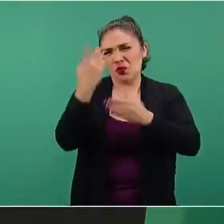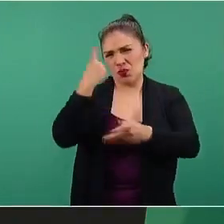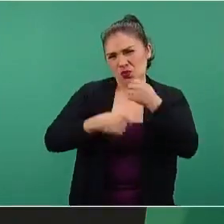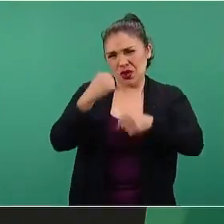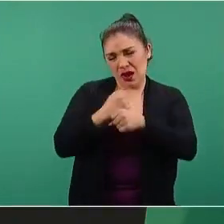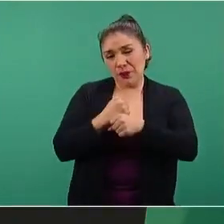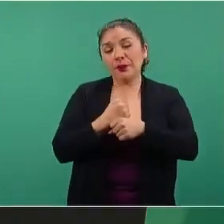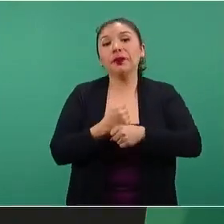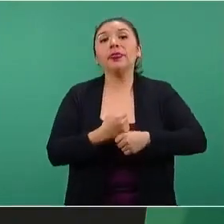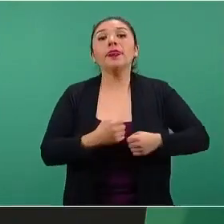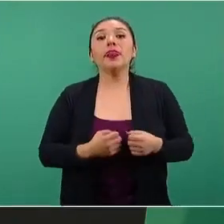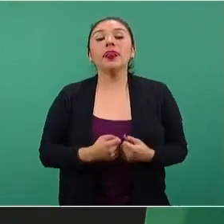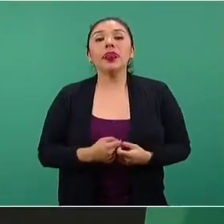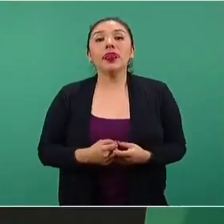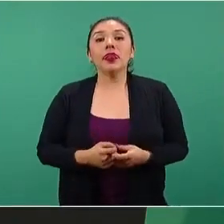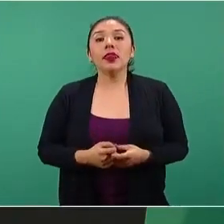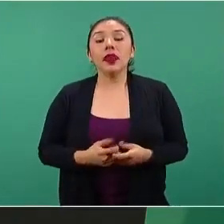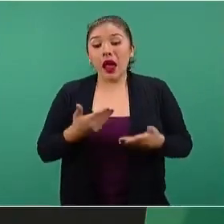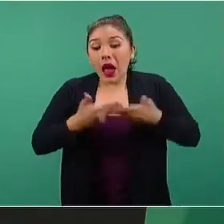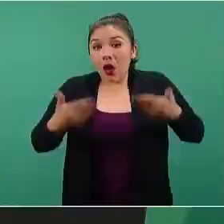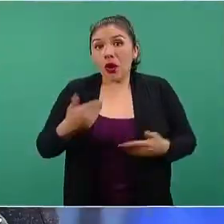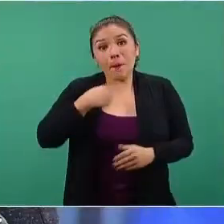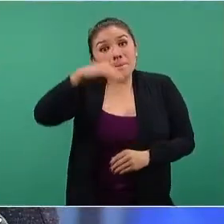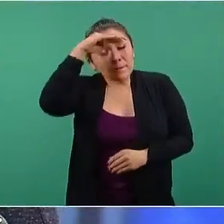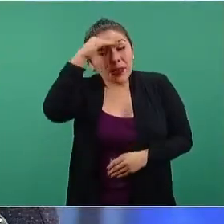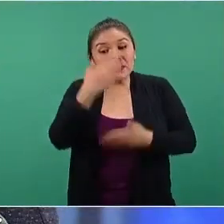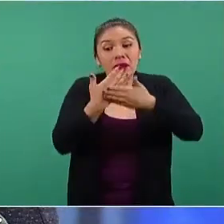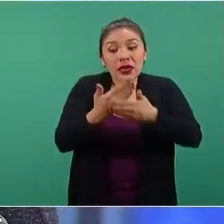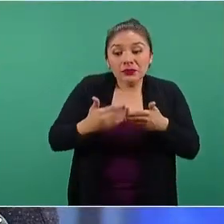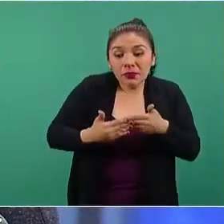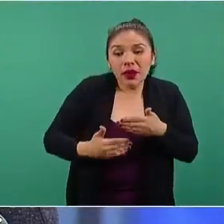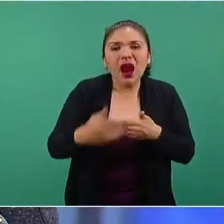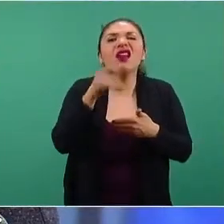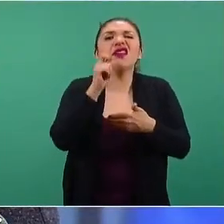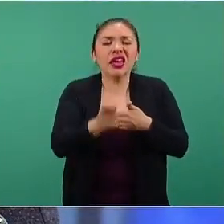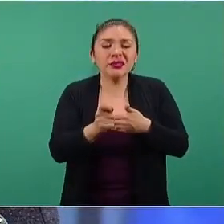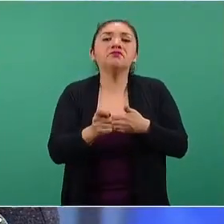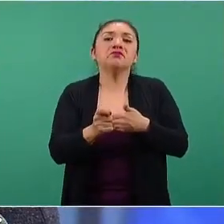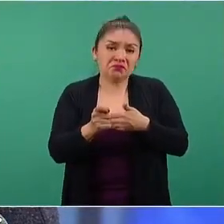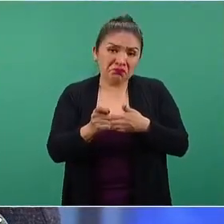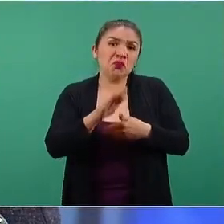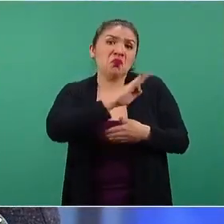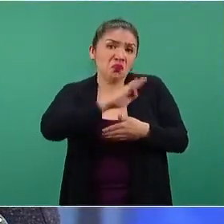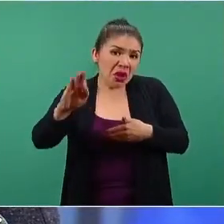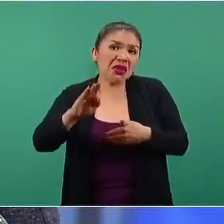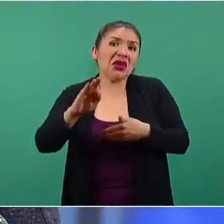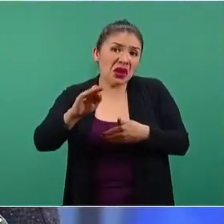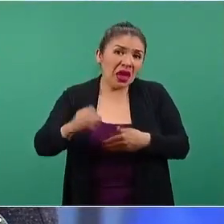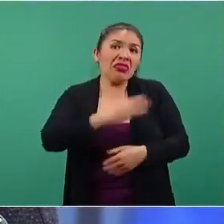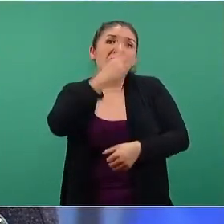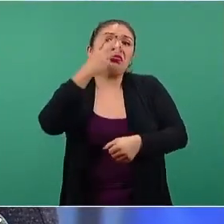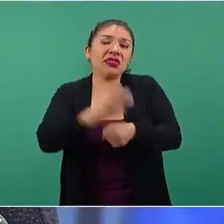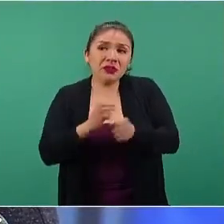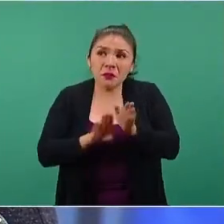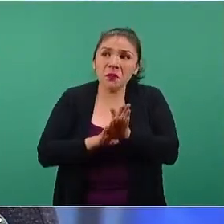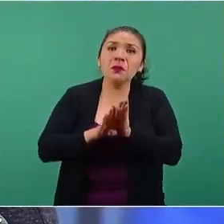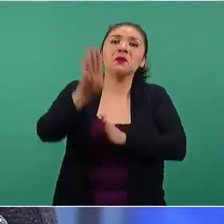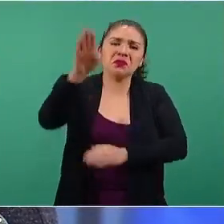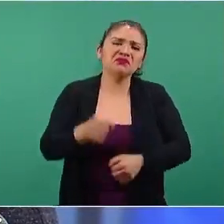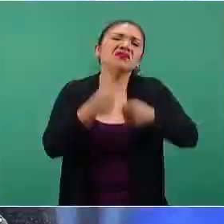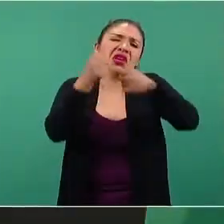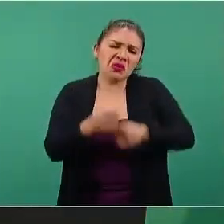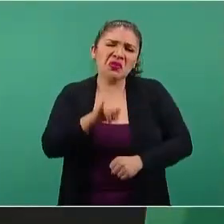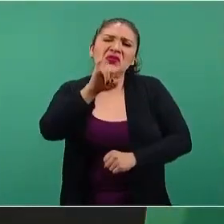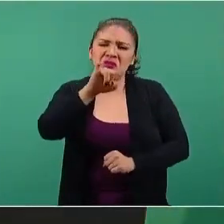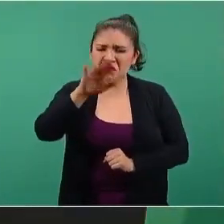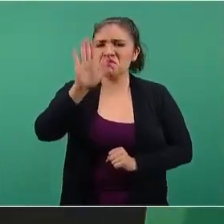pasado. ¿Qué esperamos? ¿Que haya una nueva ola? Pues lo más seguro es que sí, dado que,